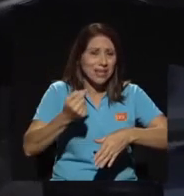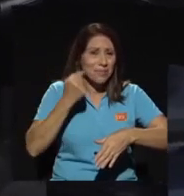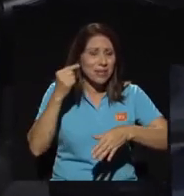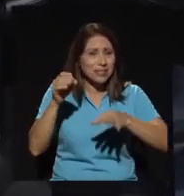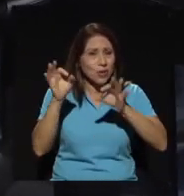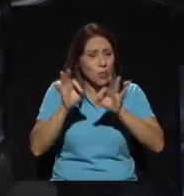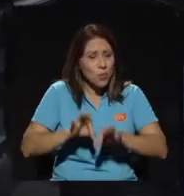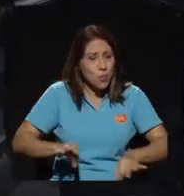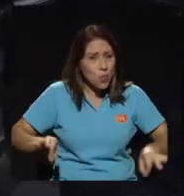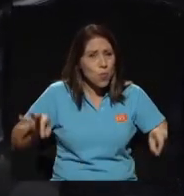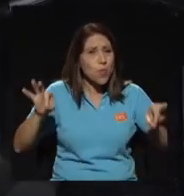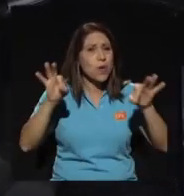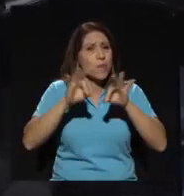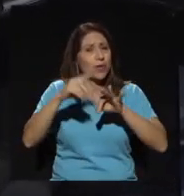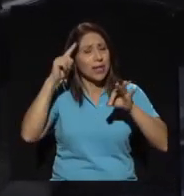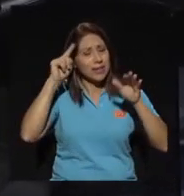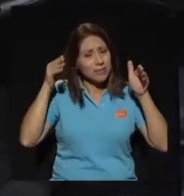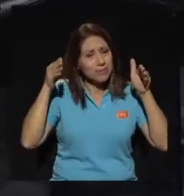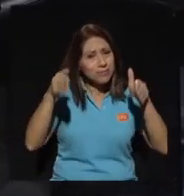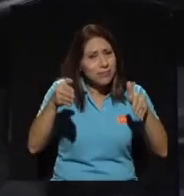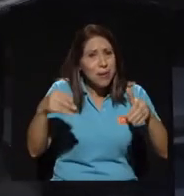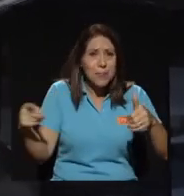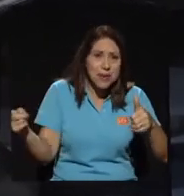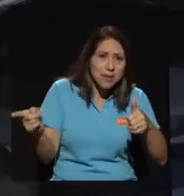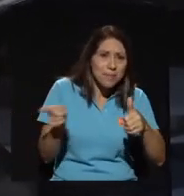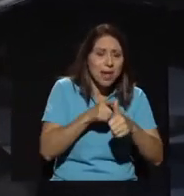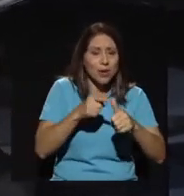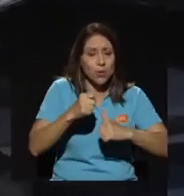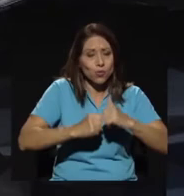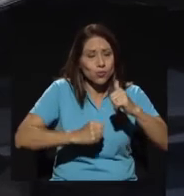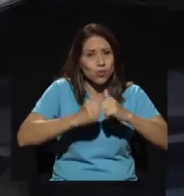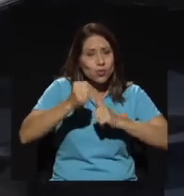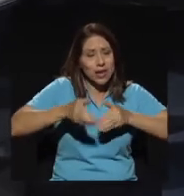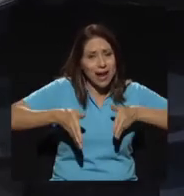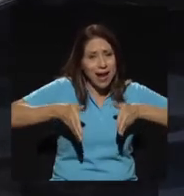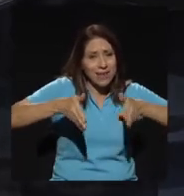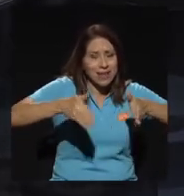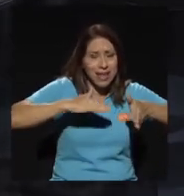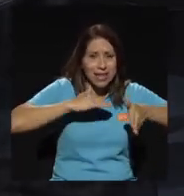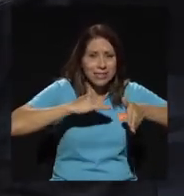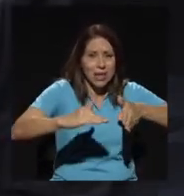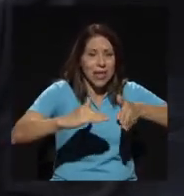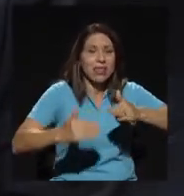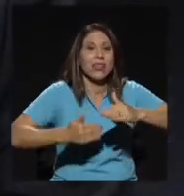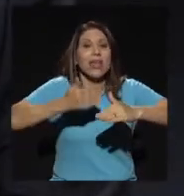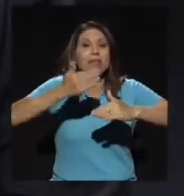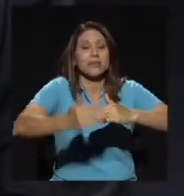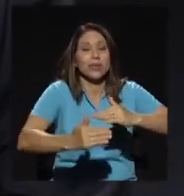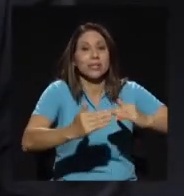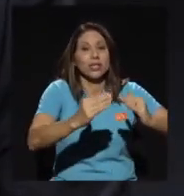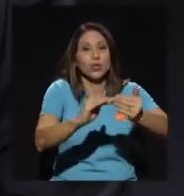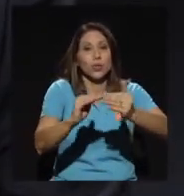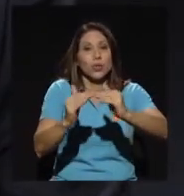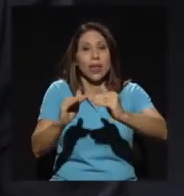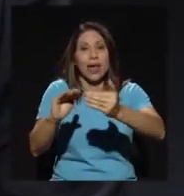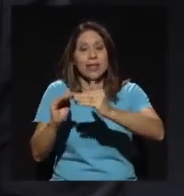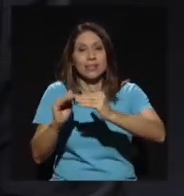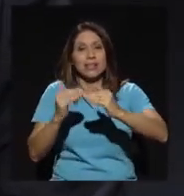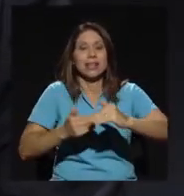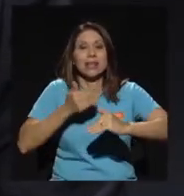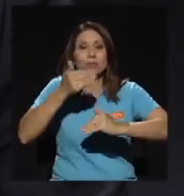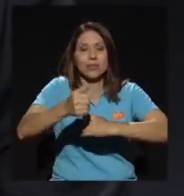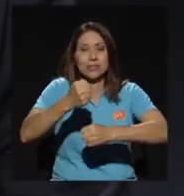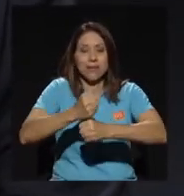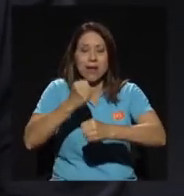hacen las carreteras y después vienen las ciudades y después vienen las trabajos y eso es muy importante en ese tema